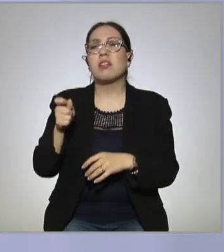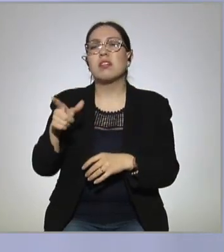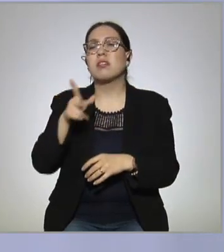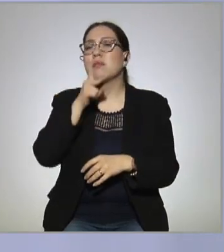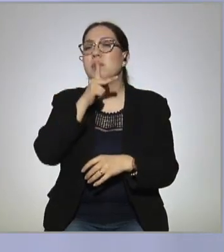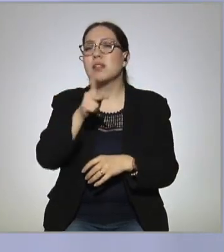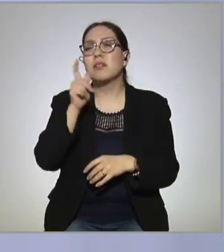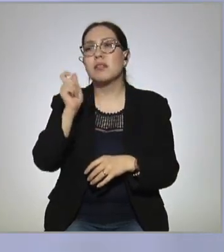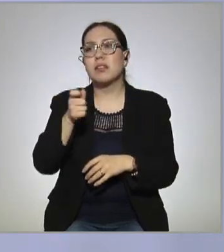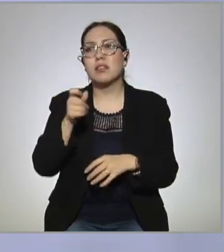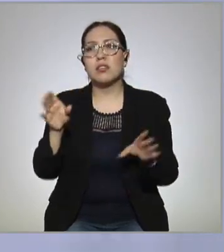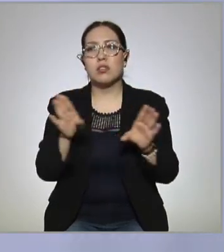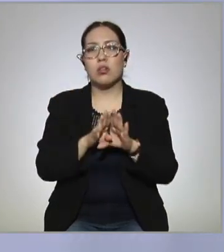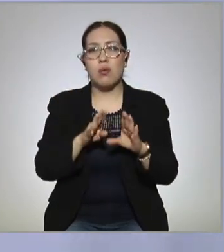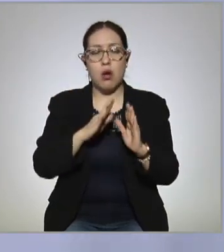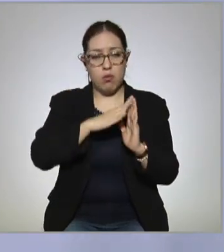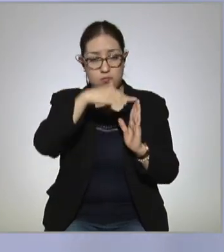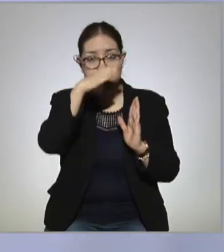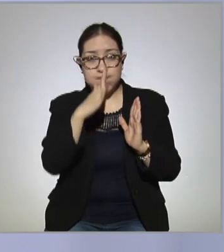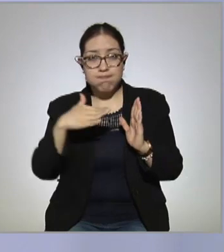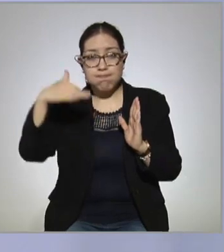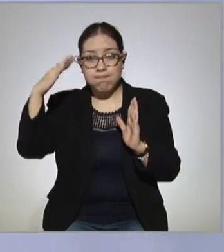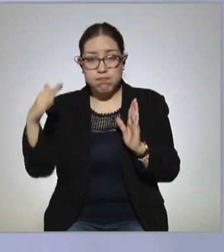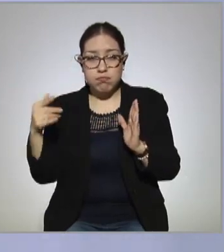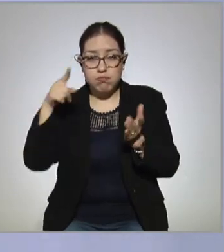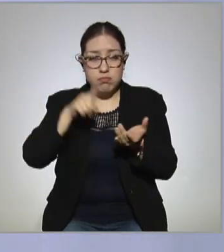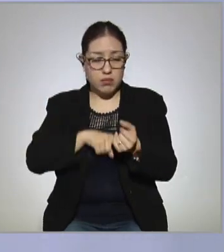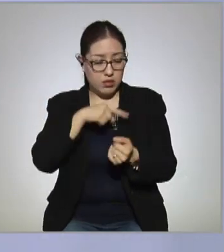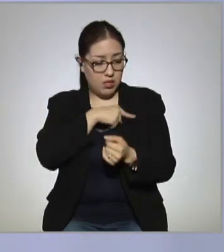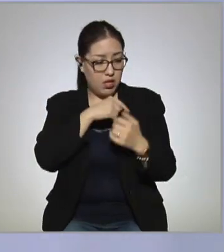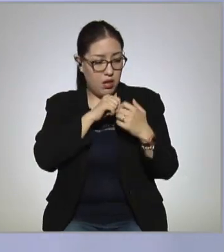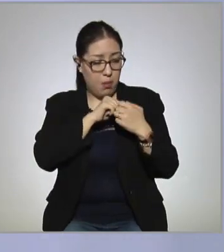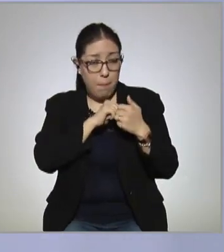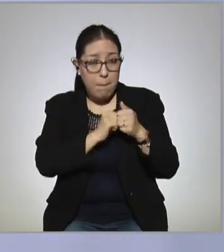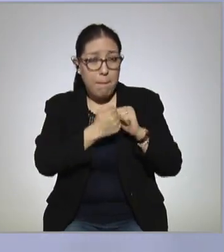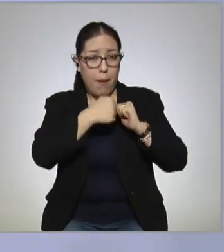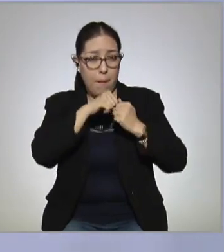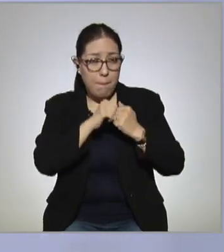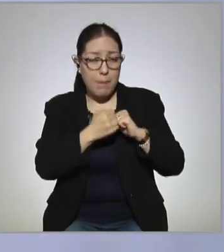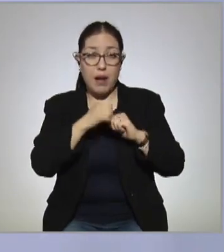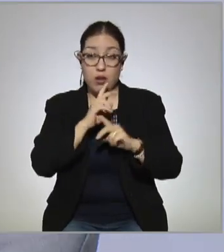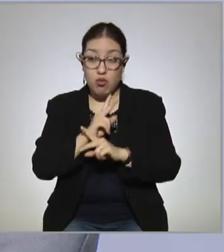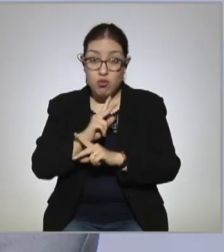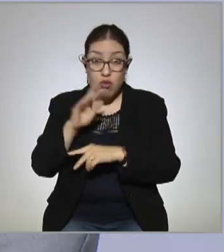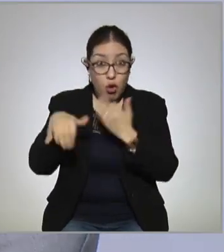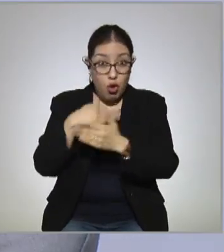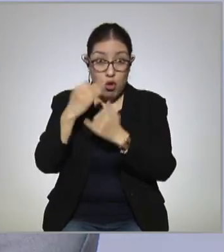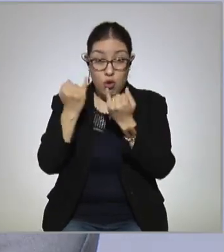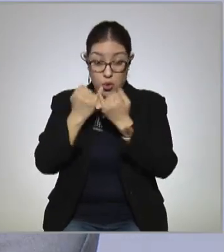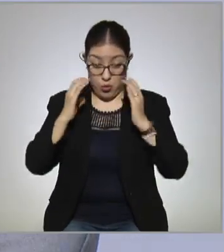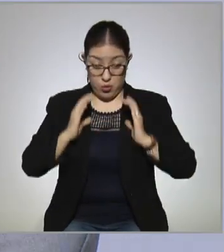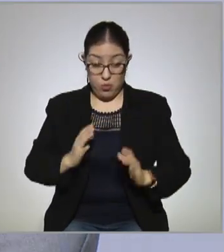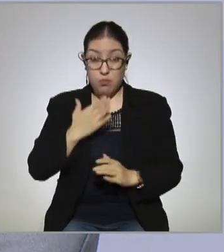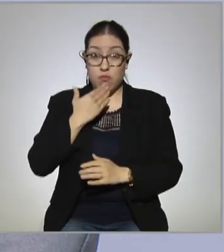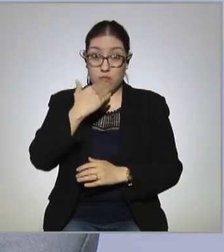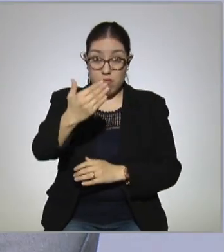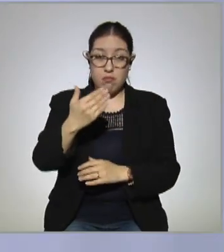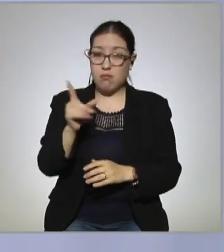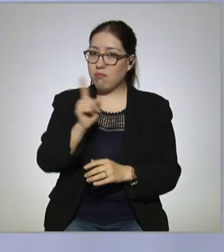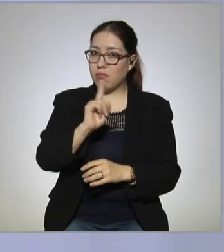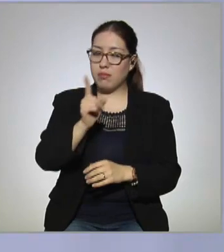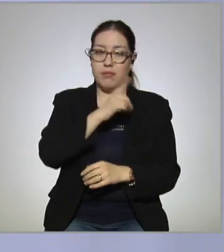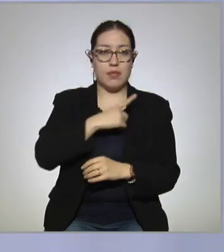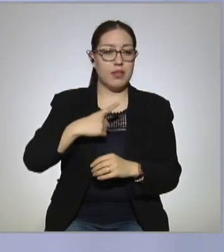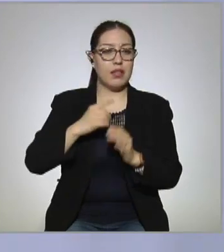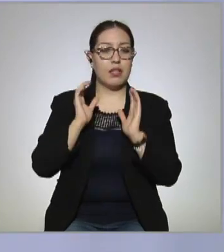dice, es una onda de energía que se aplica al tendón. No todos los tendones están listos para una onda de energía. Algunos deben ir peor. Hay que ser muy cauteloso